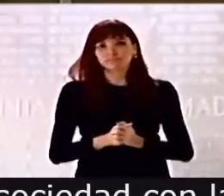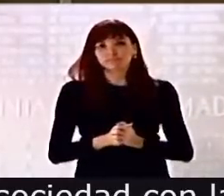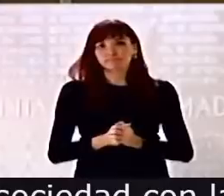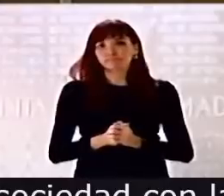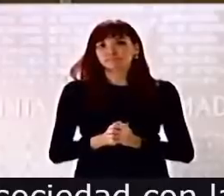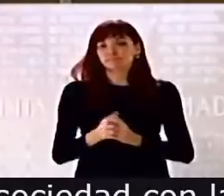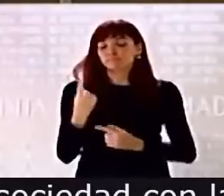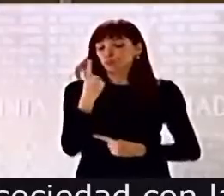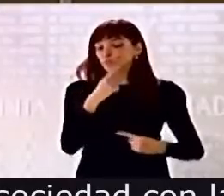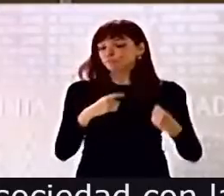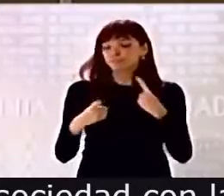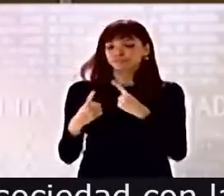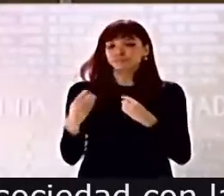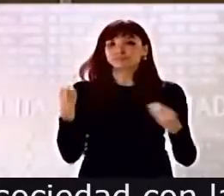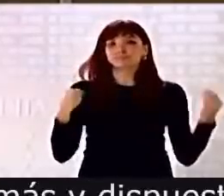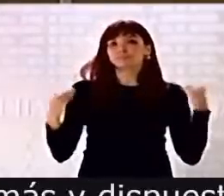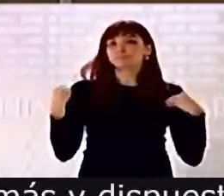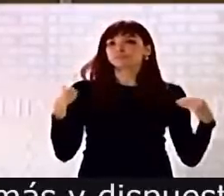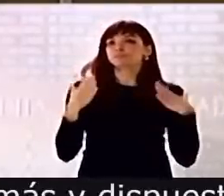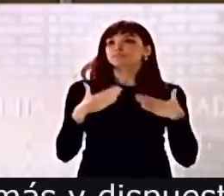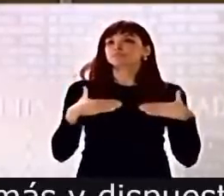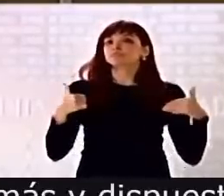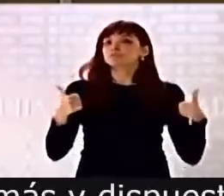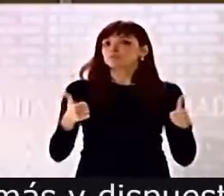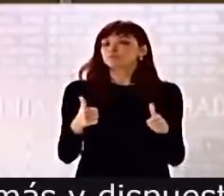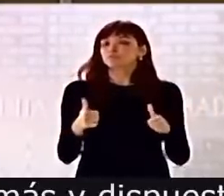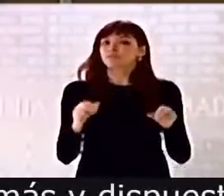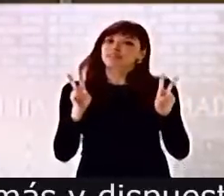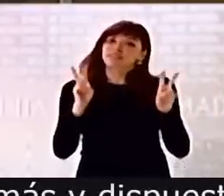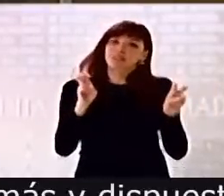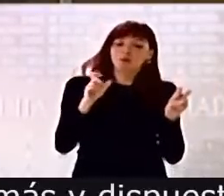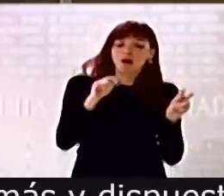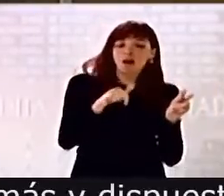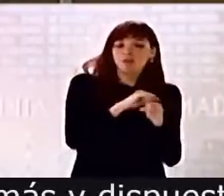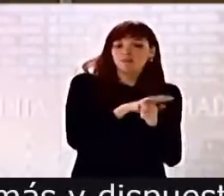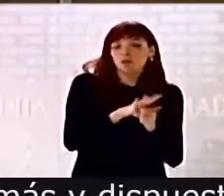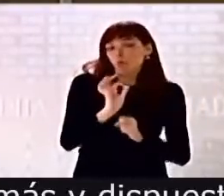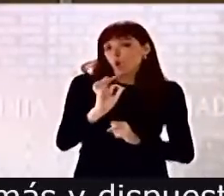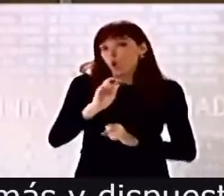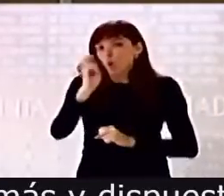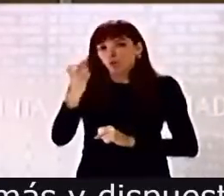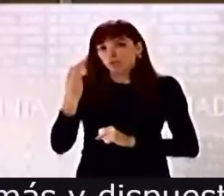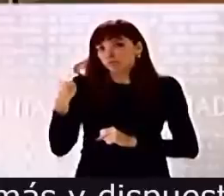dispuesto a las preguntas que ustedes tengan sobre esta u otras cuestiones.